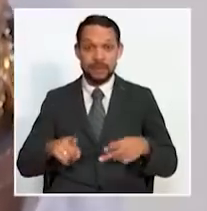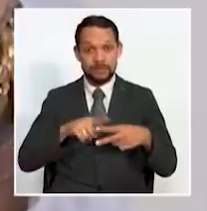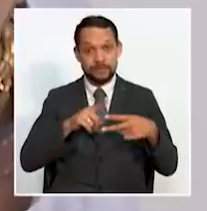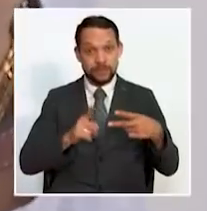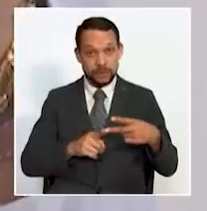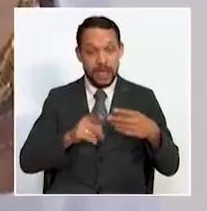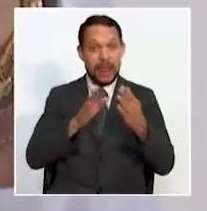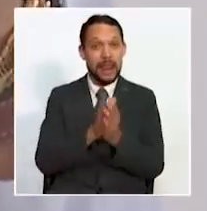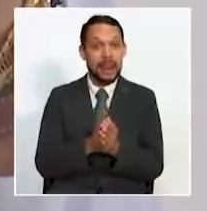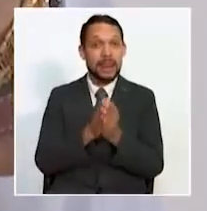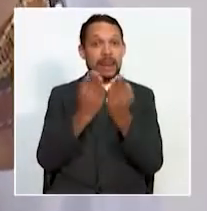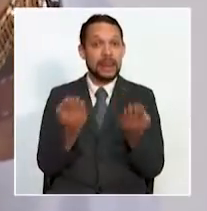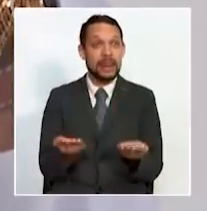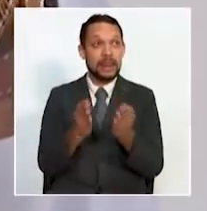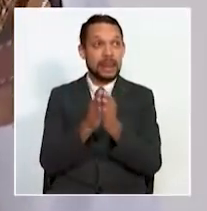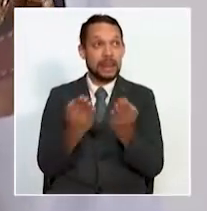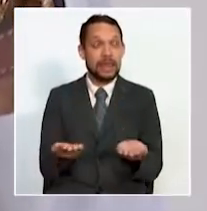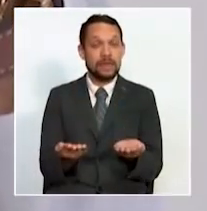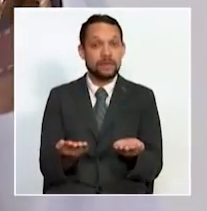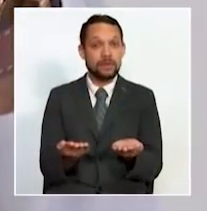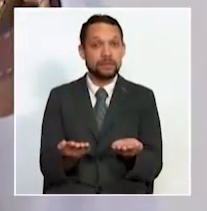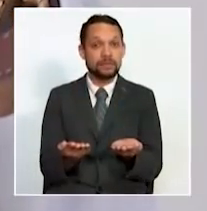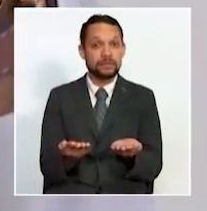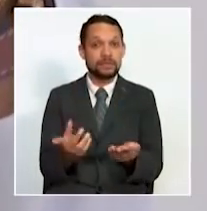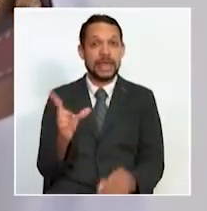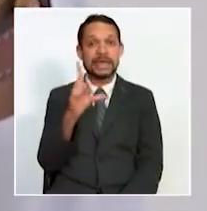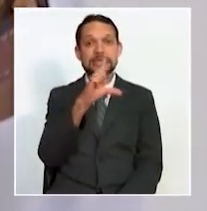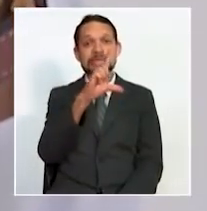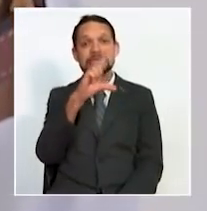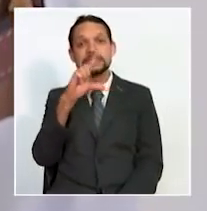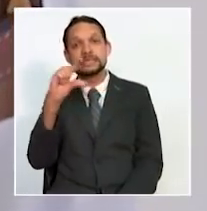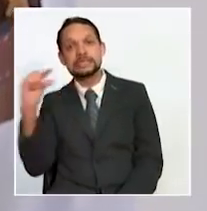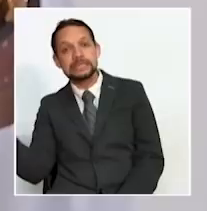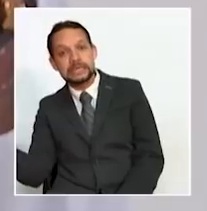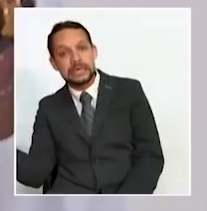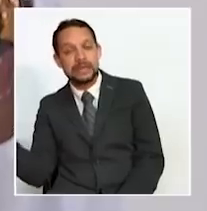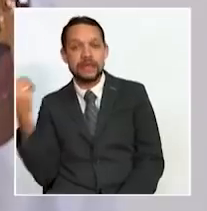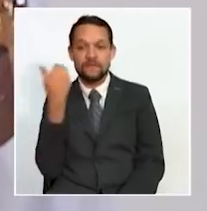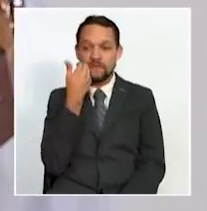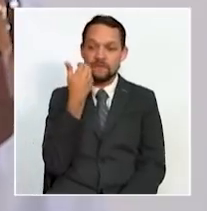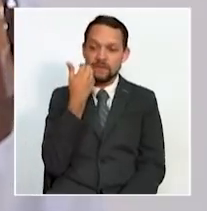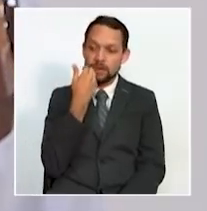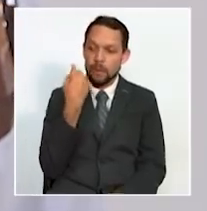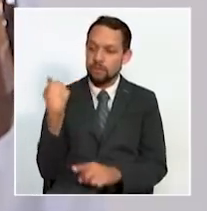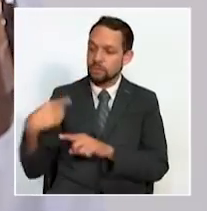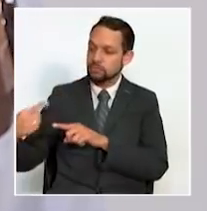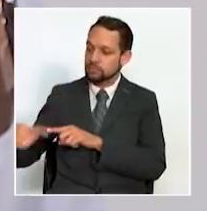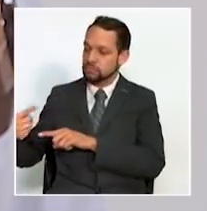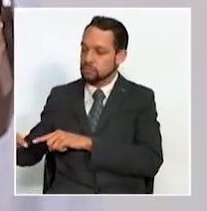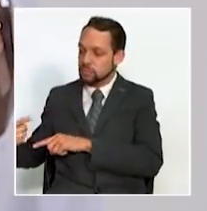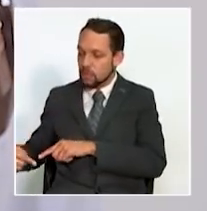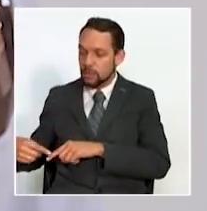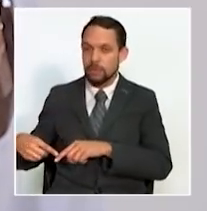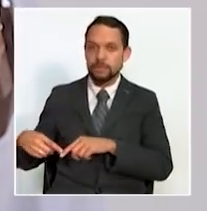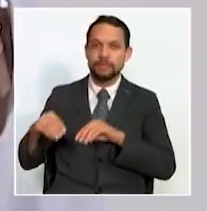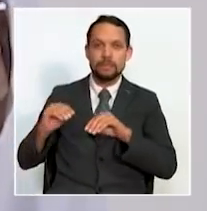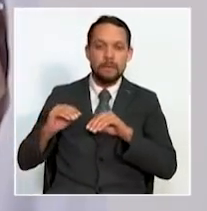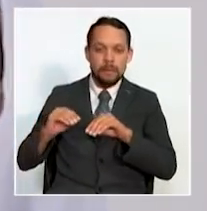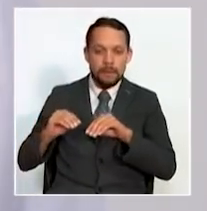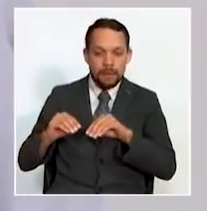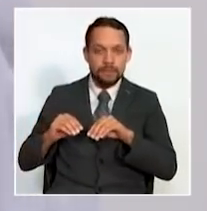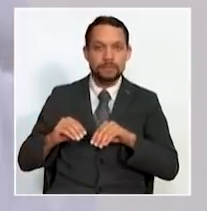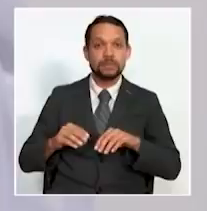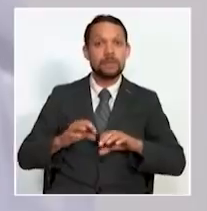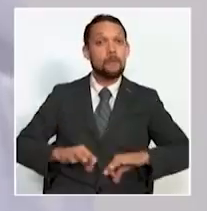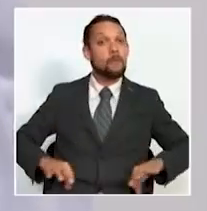uno, las 100 enfermedades más frecuentes. Aquí ustedes ven esta última edición, es un